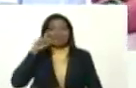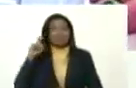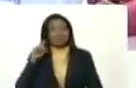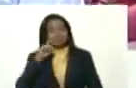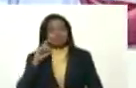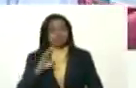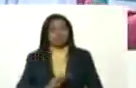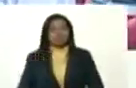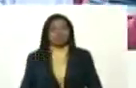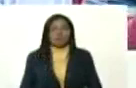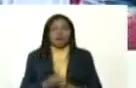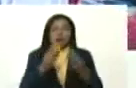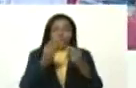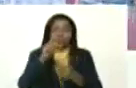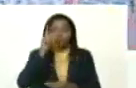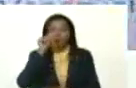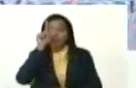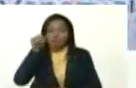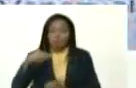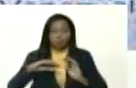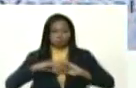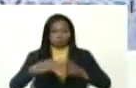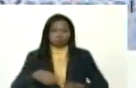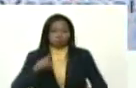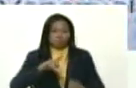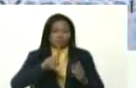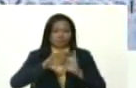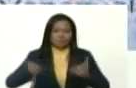tenemos a varios barrigones también.